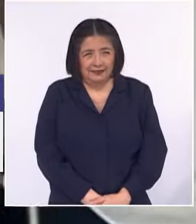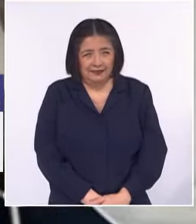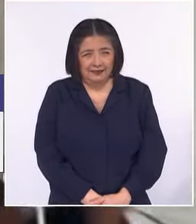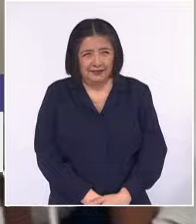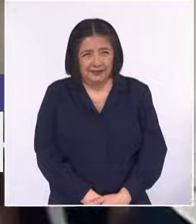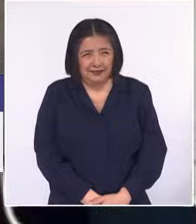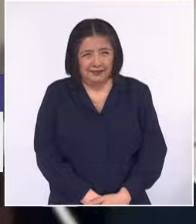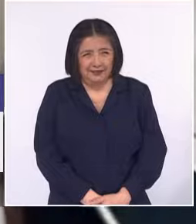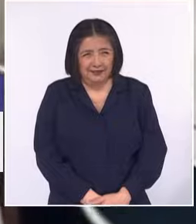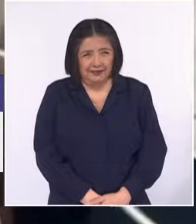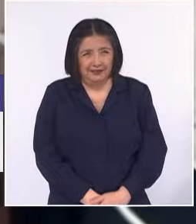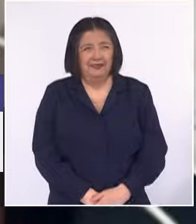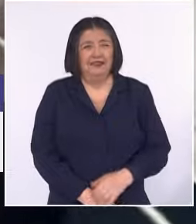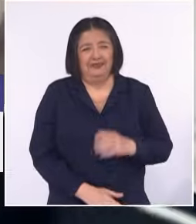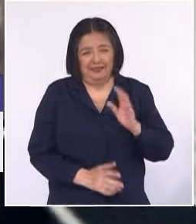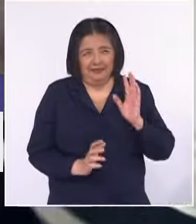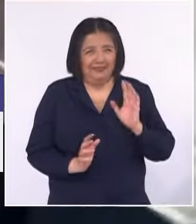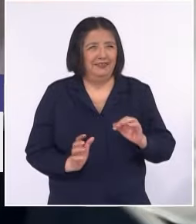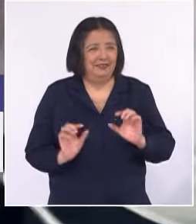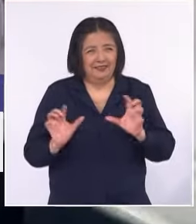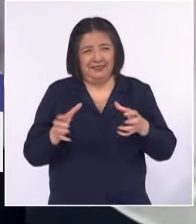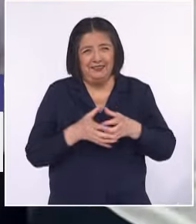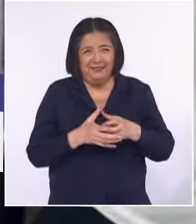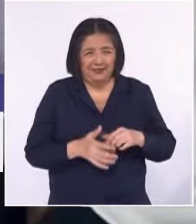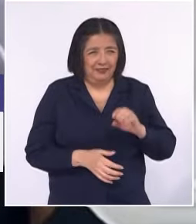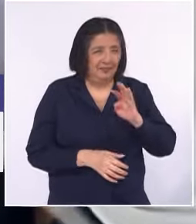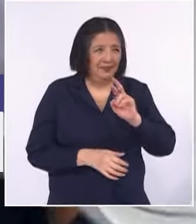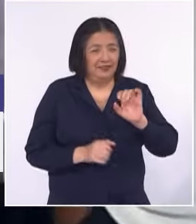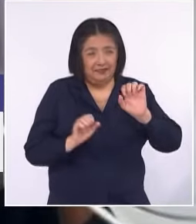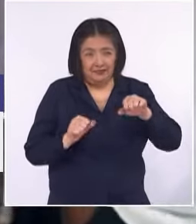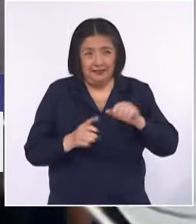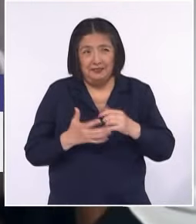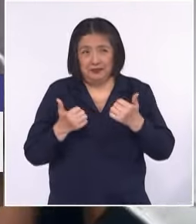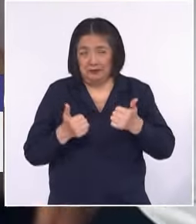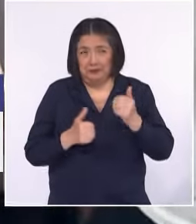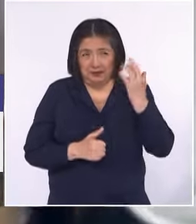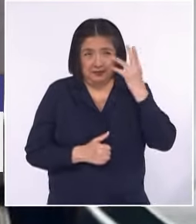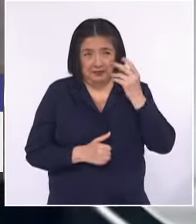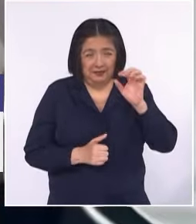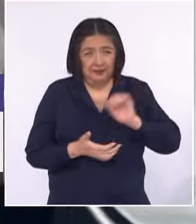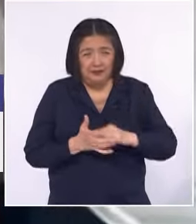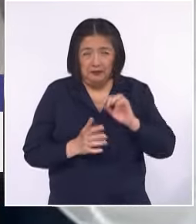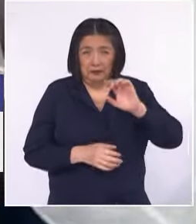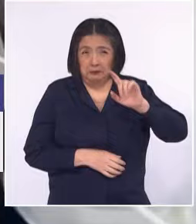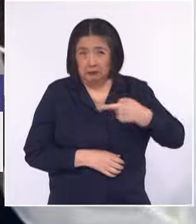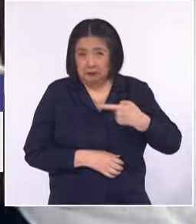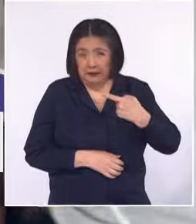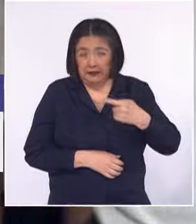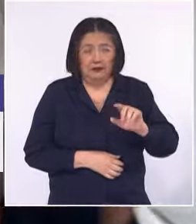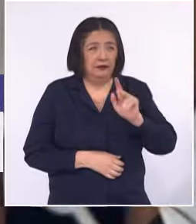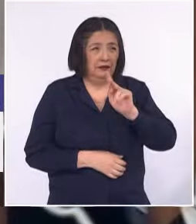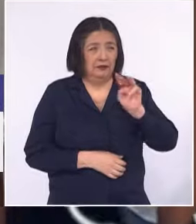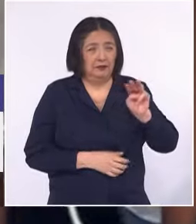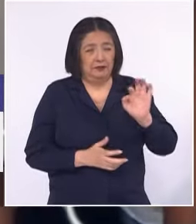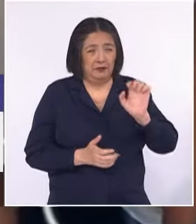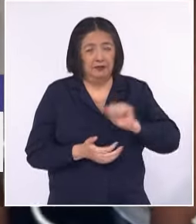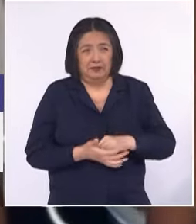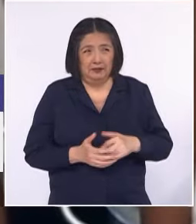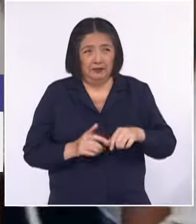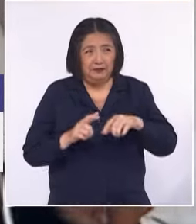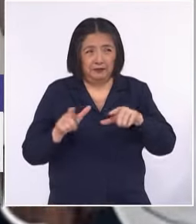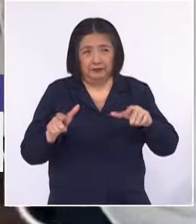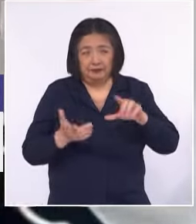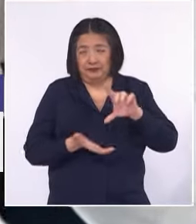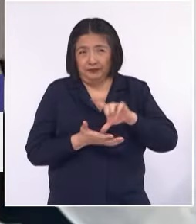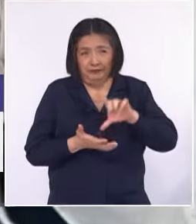la brigada. Para Briana, sí, sin duda, de verdad que ha sido lindo. Son más de 1000 kilómetros los que separan Caballococha